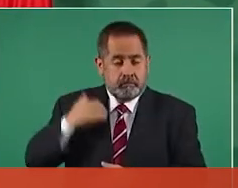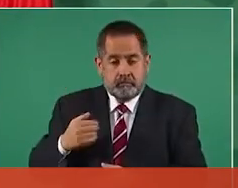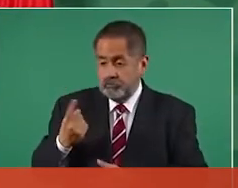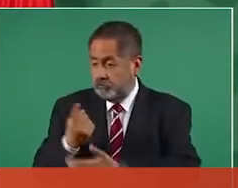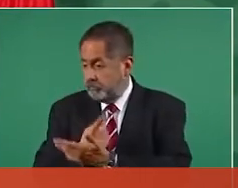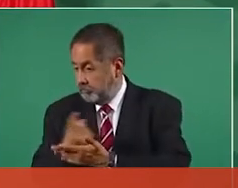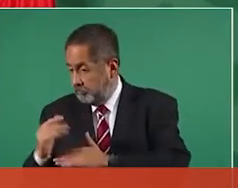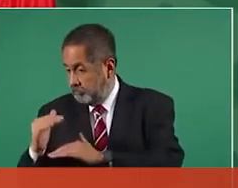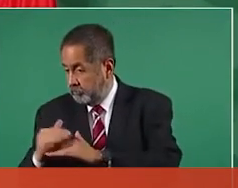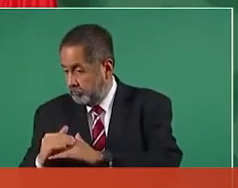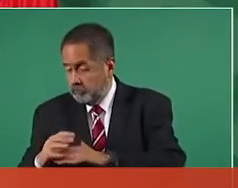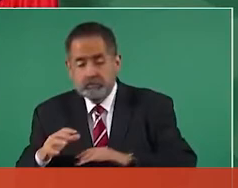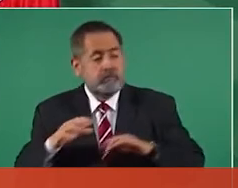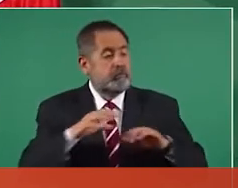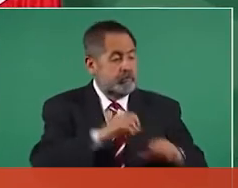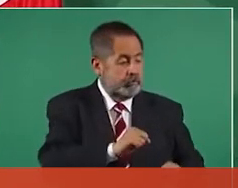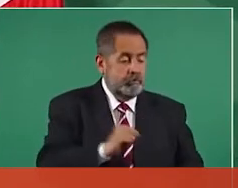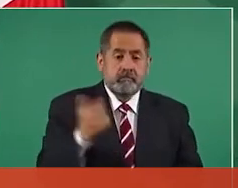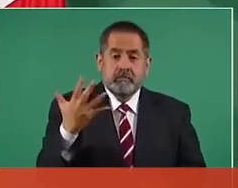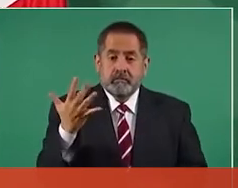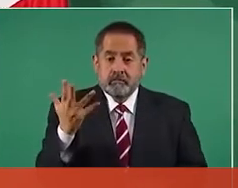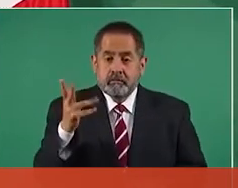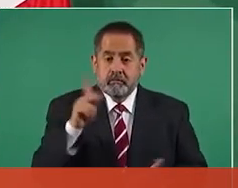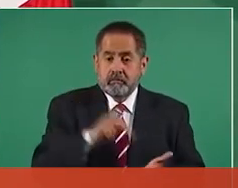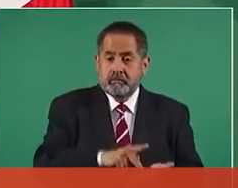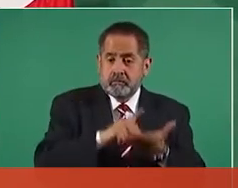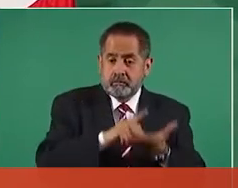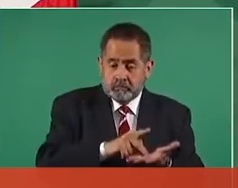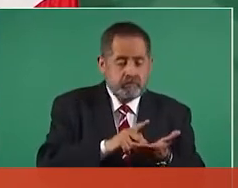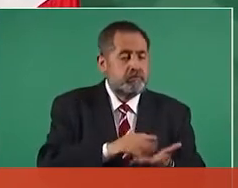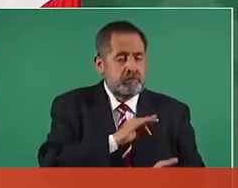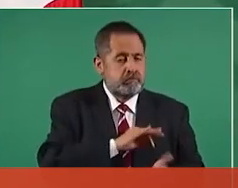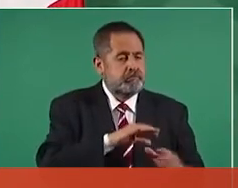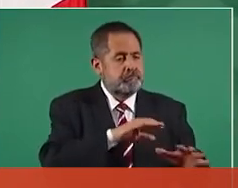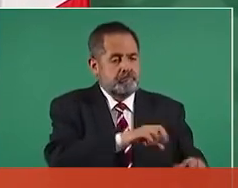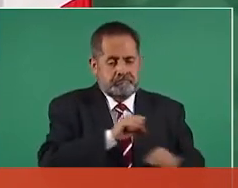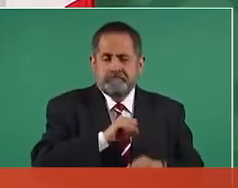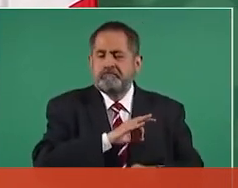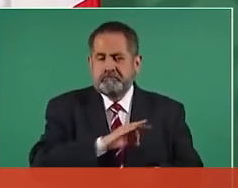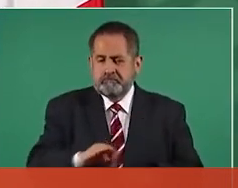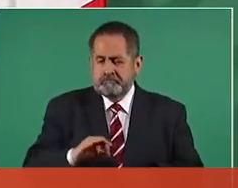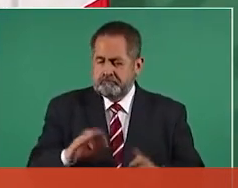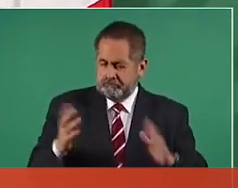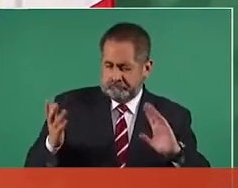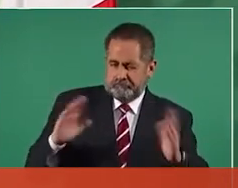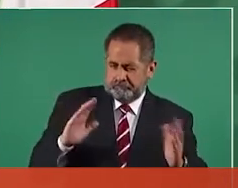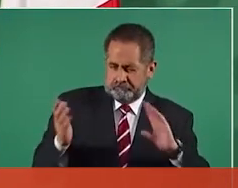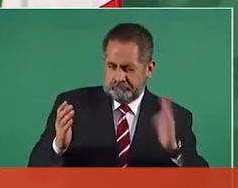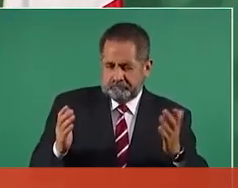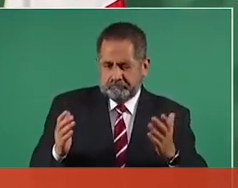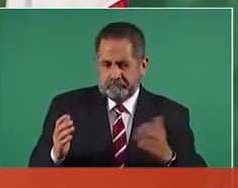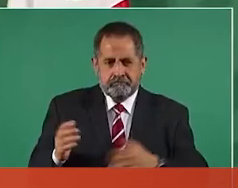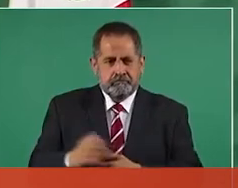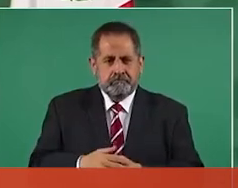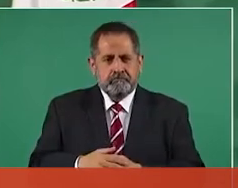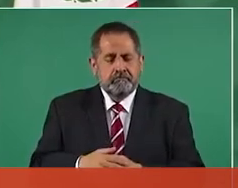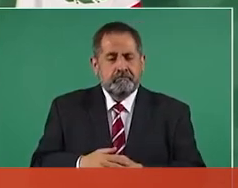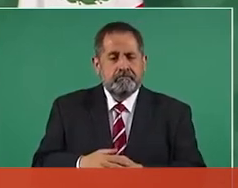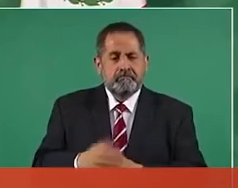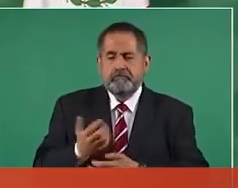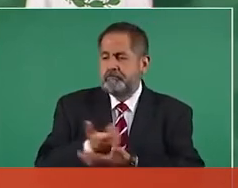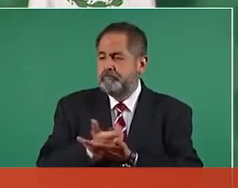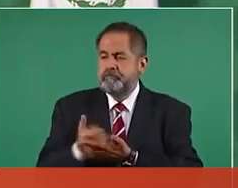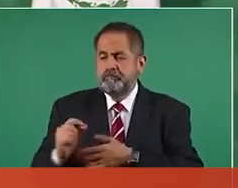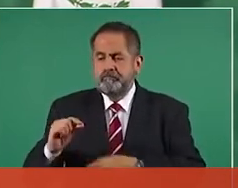alcanzaba para 50 kilos de tortilla. Nada más para que tengamos una idea de lo que significó el